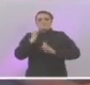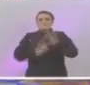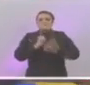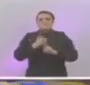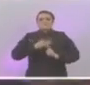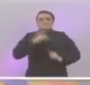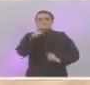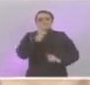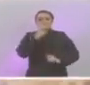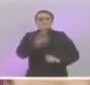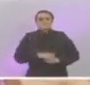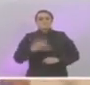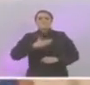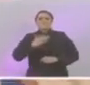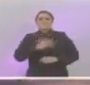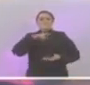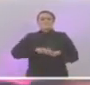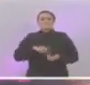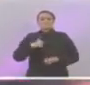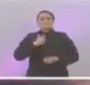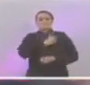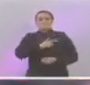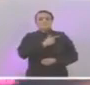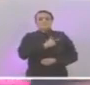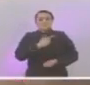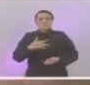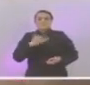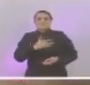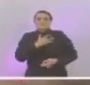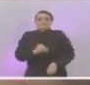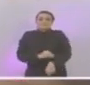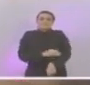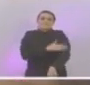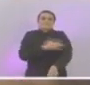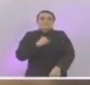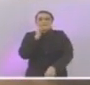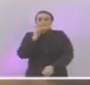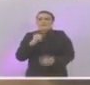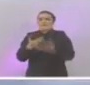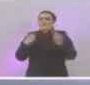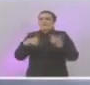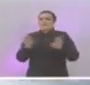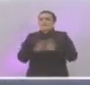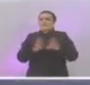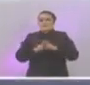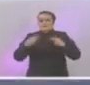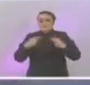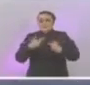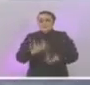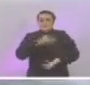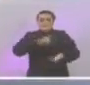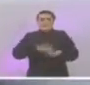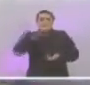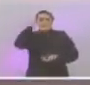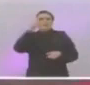quiero comentar que me da mucho gusto, me emociona ver cómo nuestra sociedad vibra con la cultura